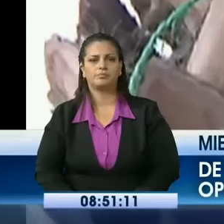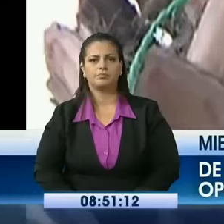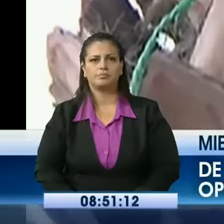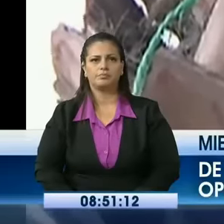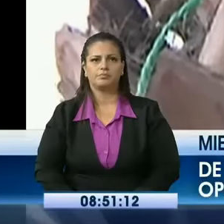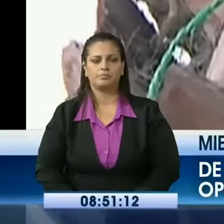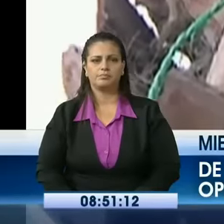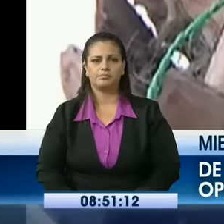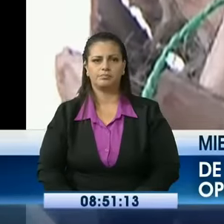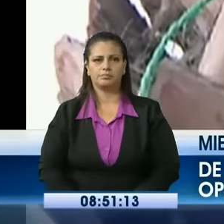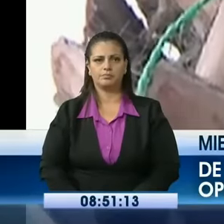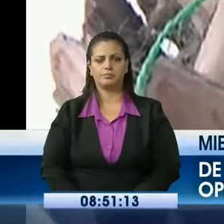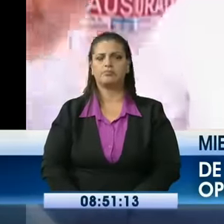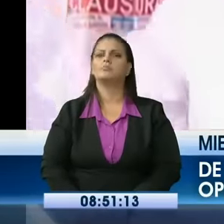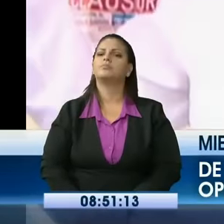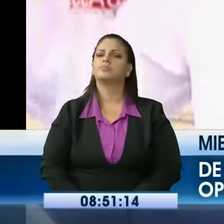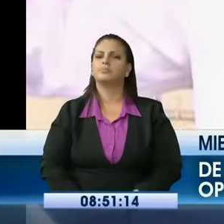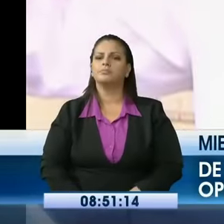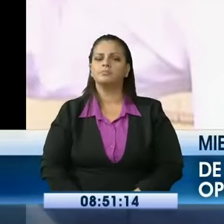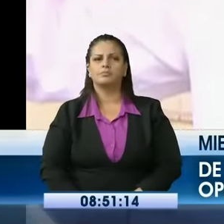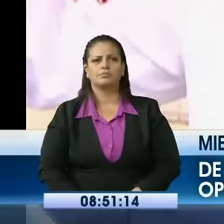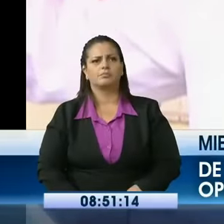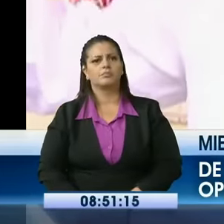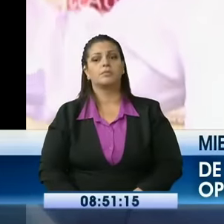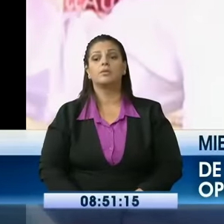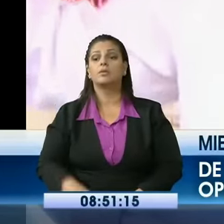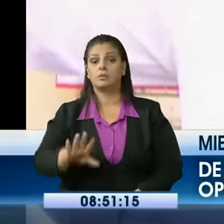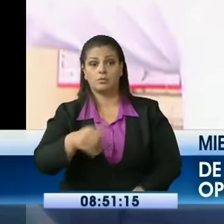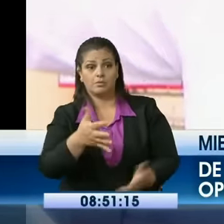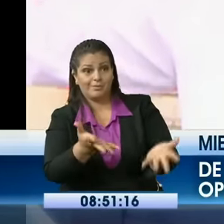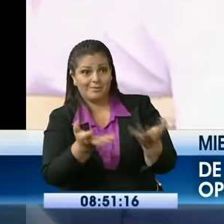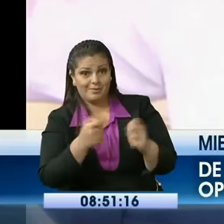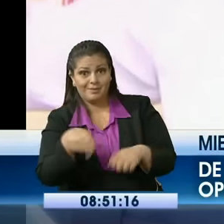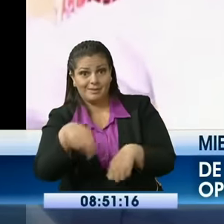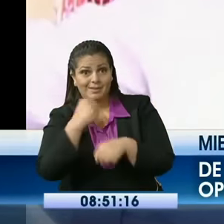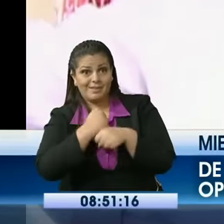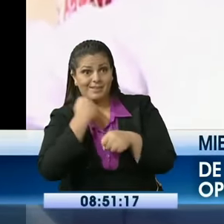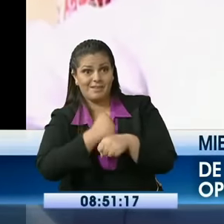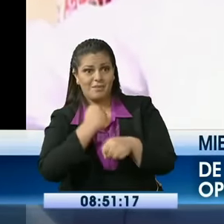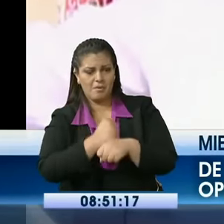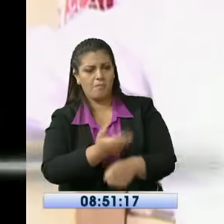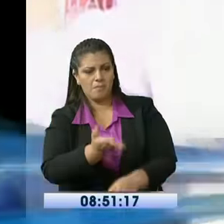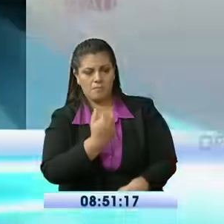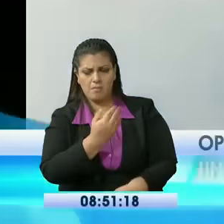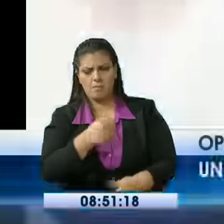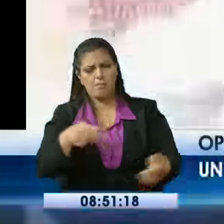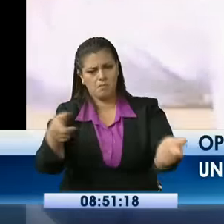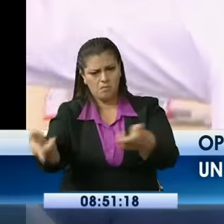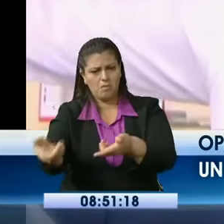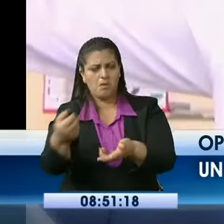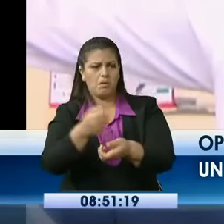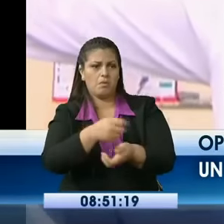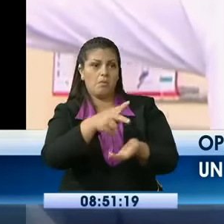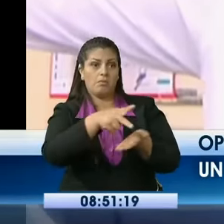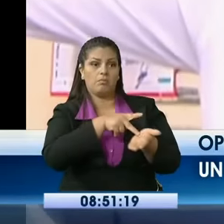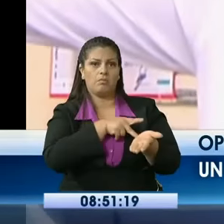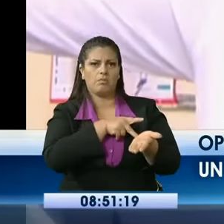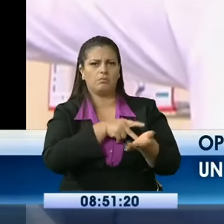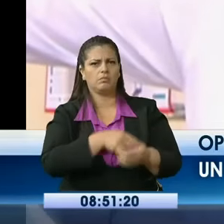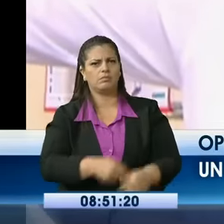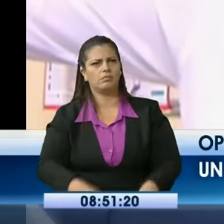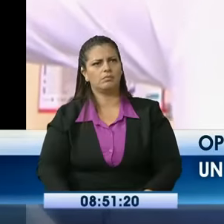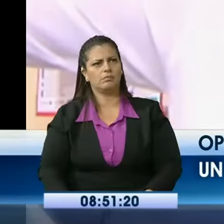trabajo informal. Los señores venden el espacio público a terceros, por eso es que estamos nosotros haciendo un seguimiento. Viene una persona y se